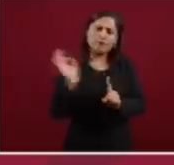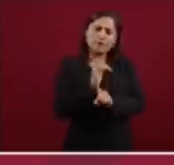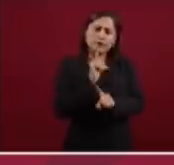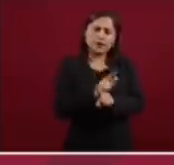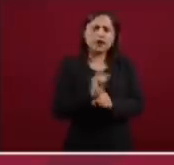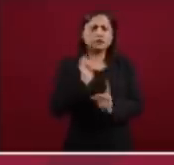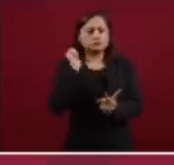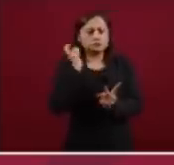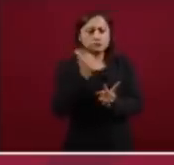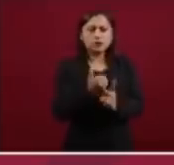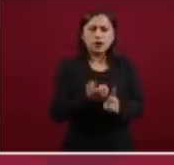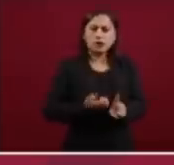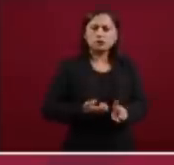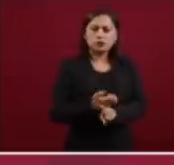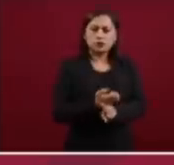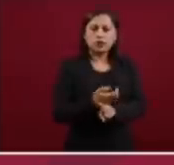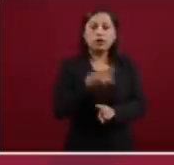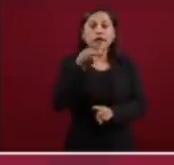nómina